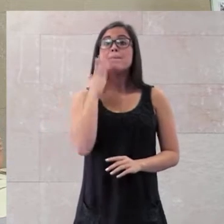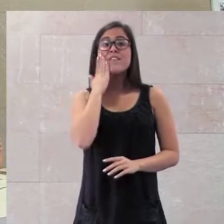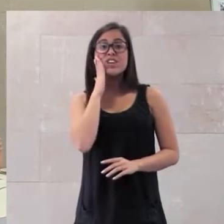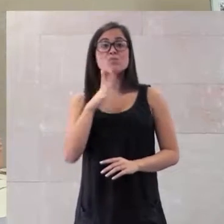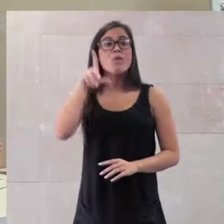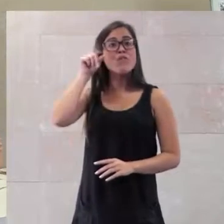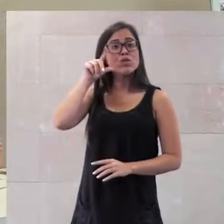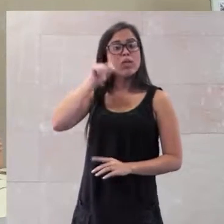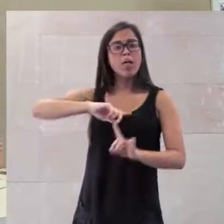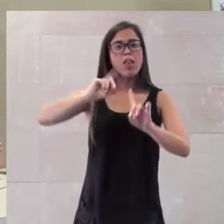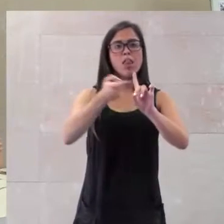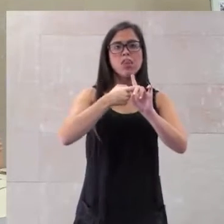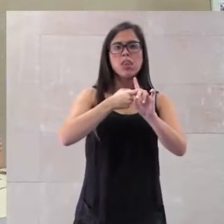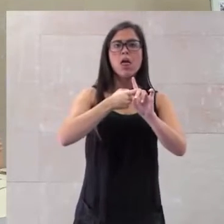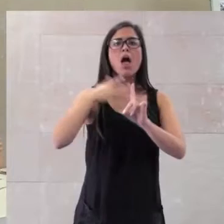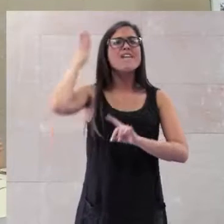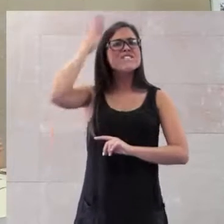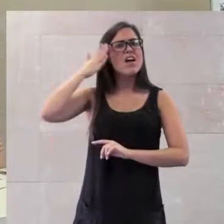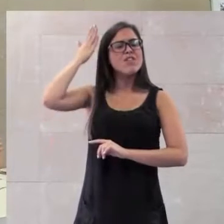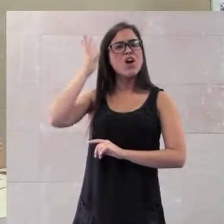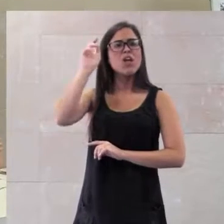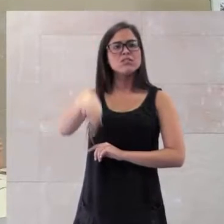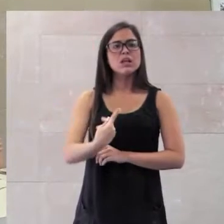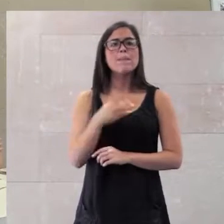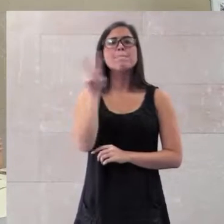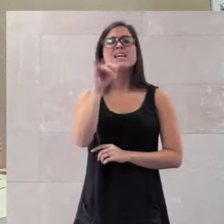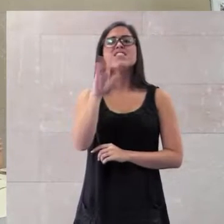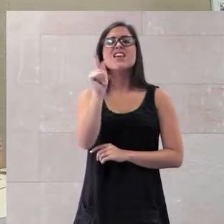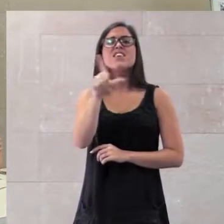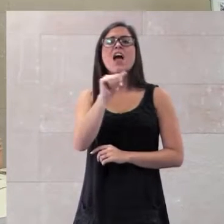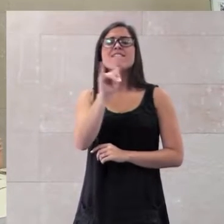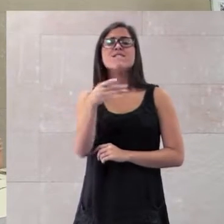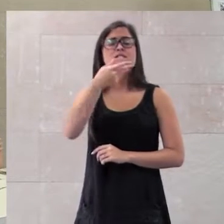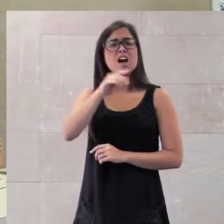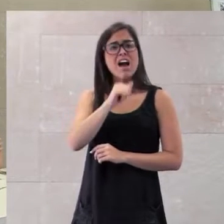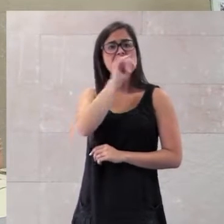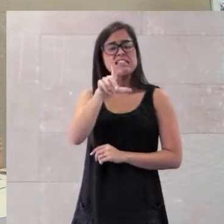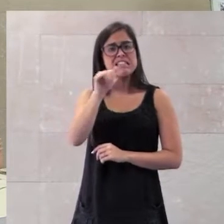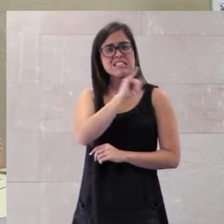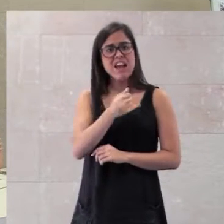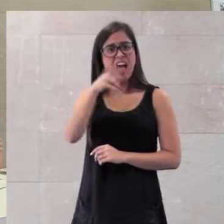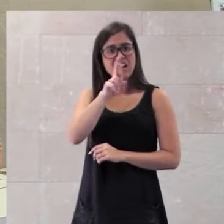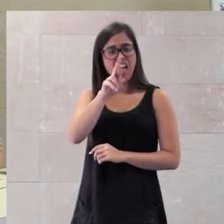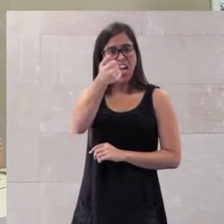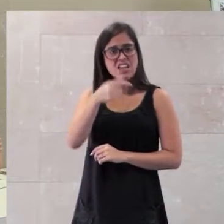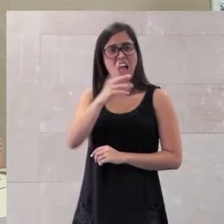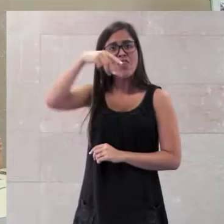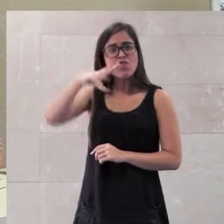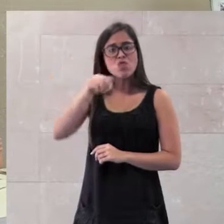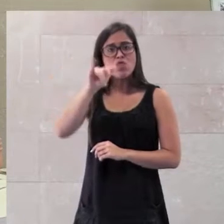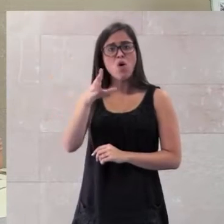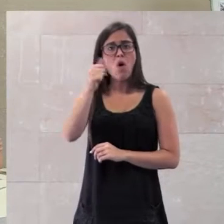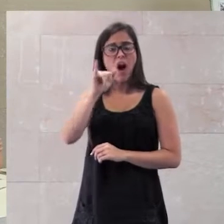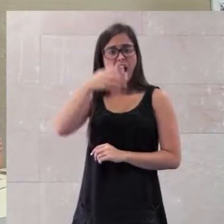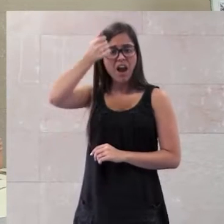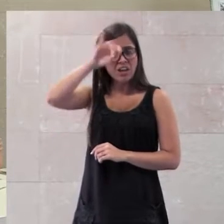y en Twitter que en Nafarroa hay también en Villava, en Lizarra, en Ansoain y en Alsasua. Algunos, sobre